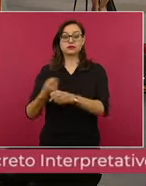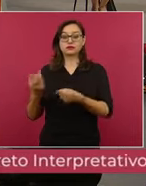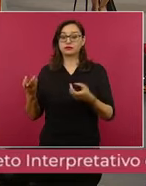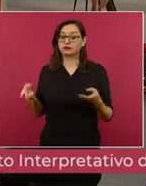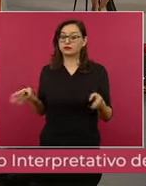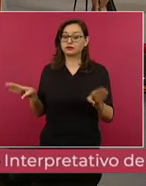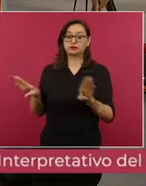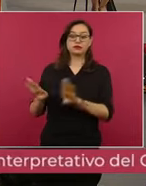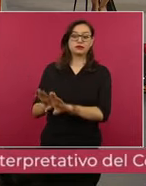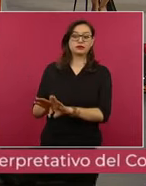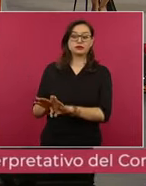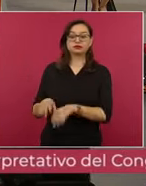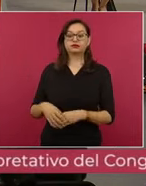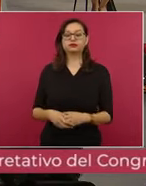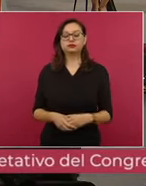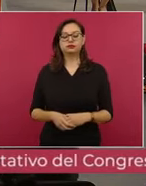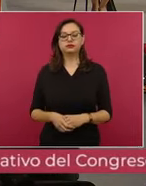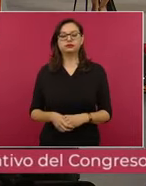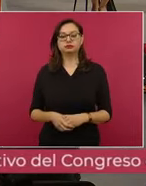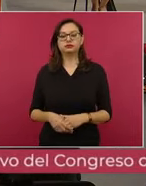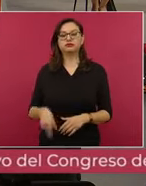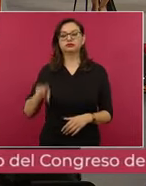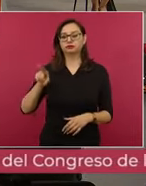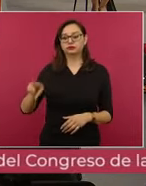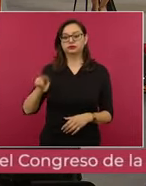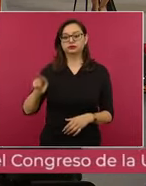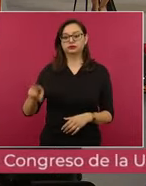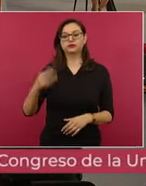Una estación bilingüe